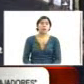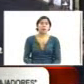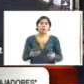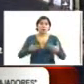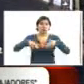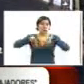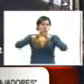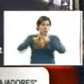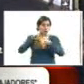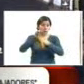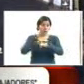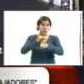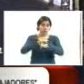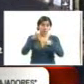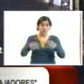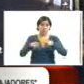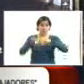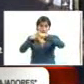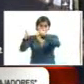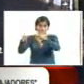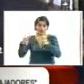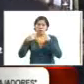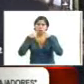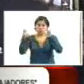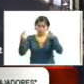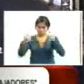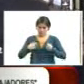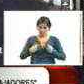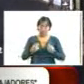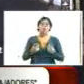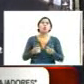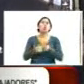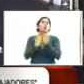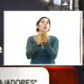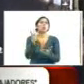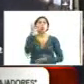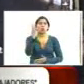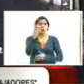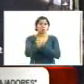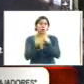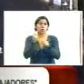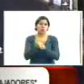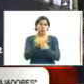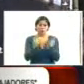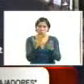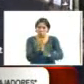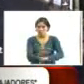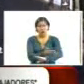Cuando los ministros informaron cómo en los 4 años se ha mejorado bastante el salario.